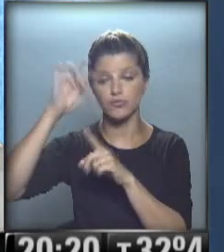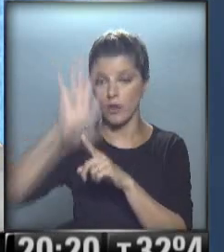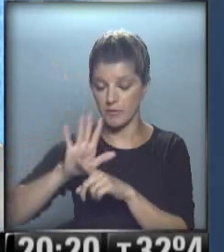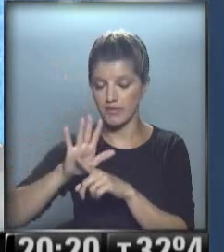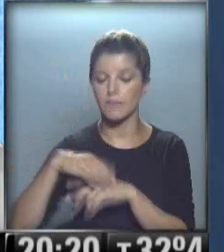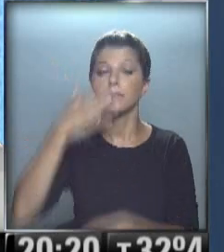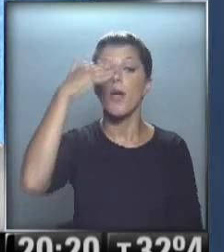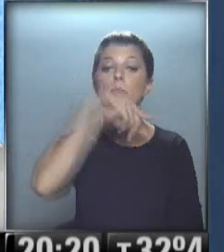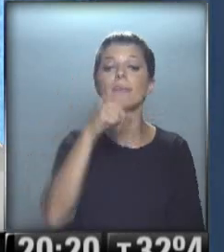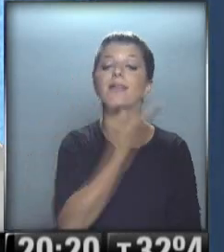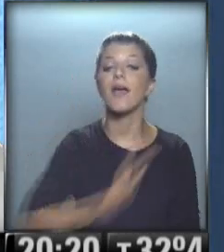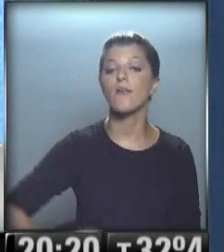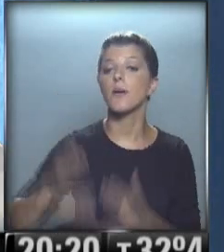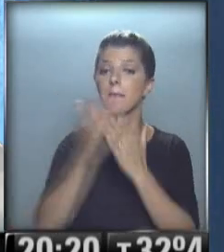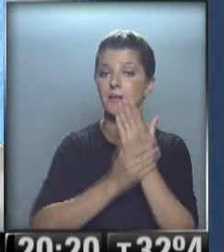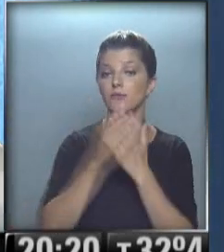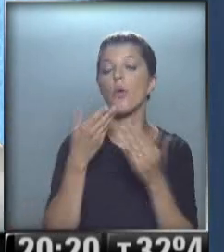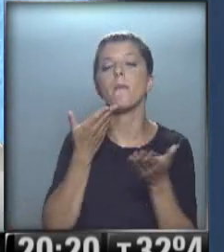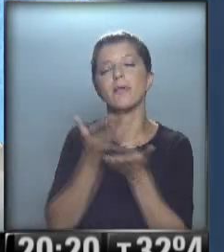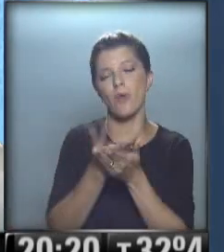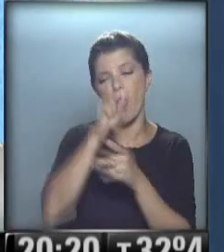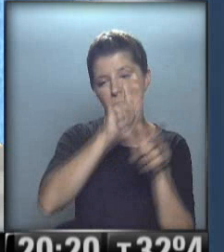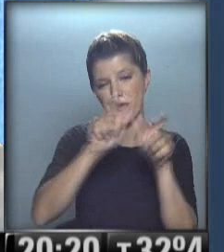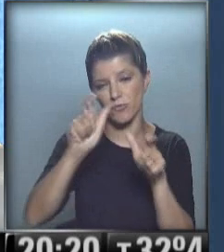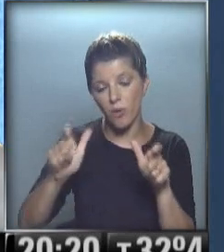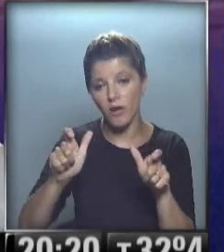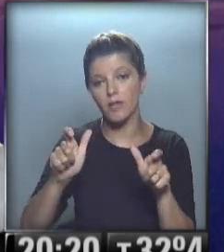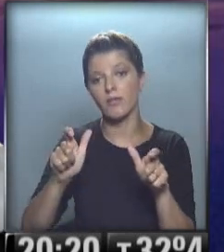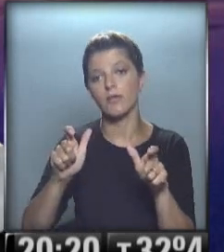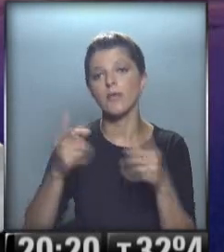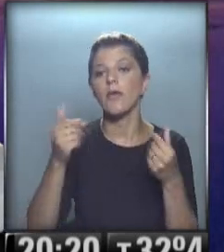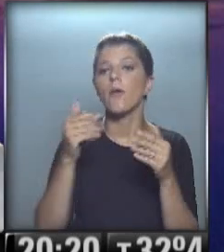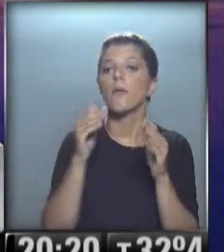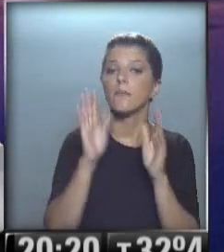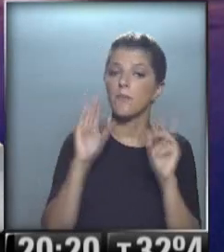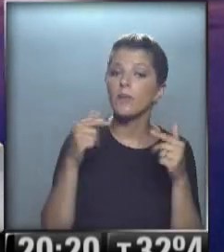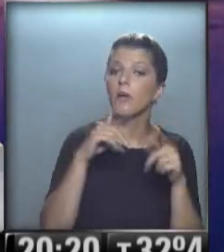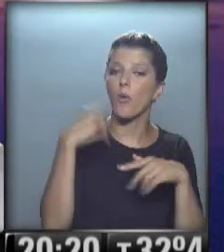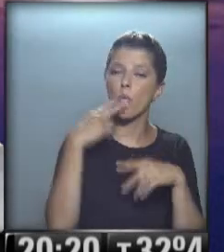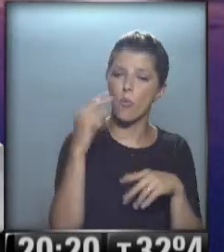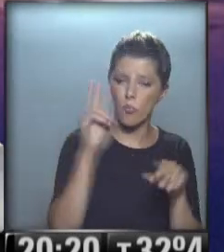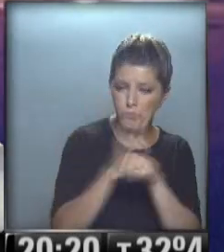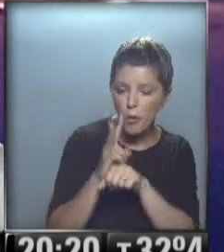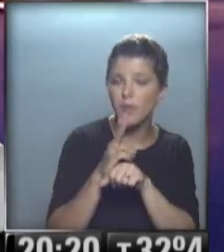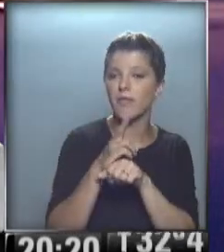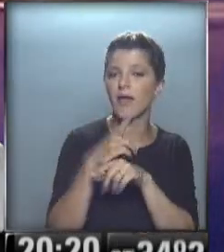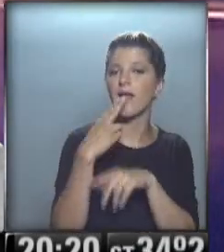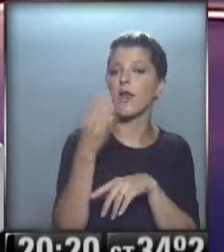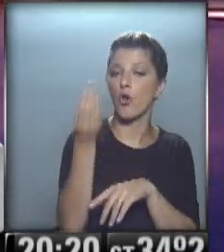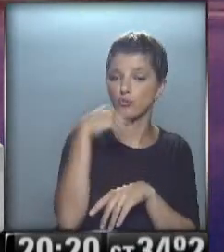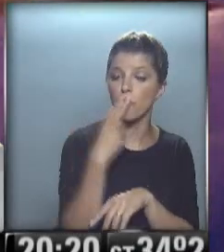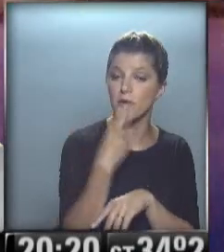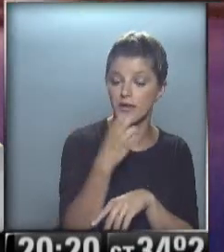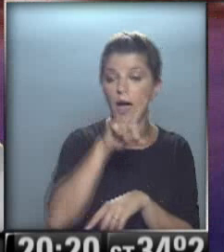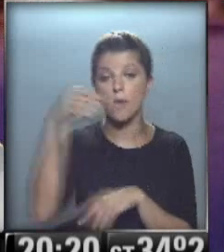Capitanich, pidió a la población un uso racional de la energía y solicitó a las empresas que acompañen el aumento del consumo